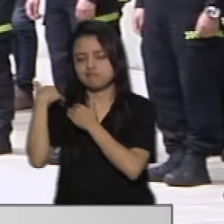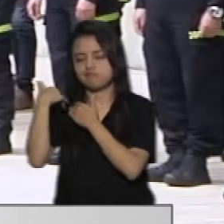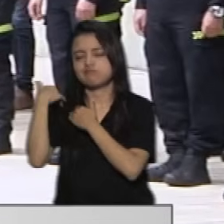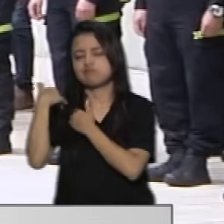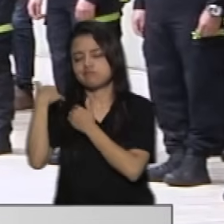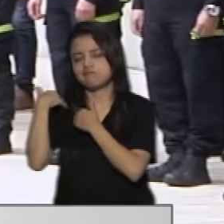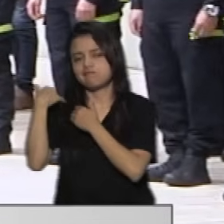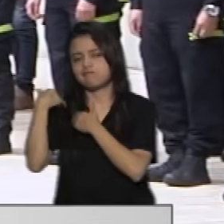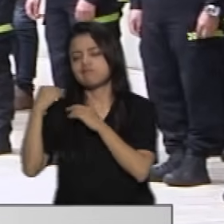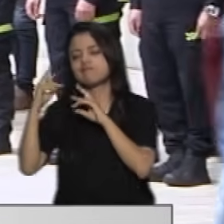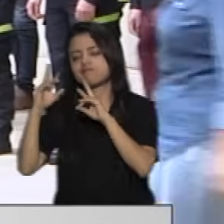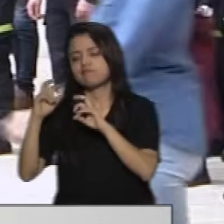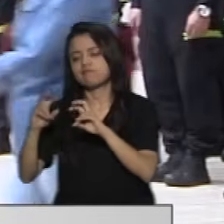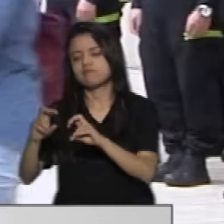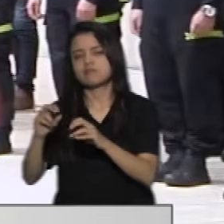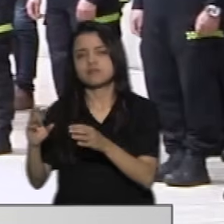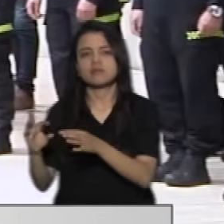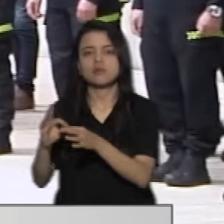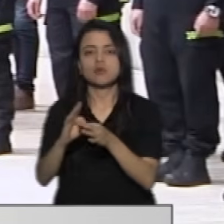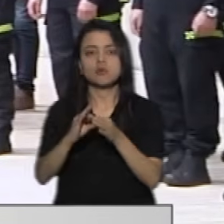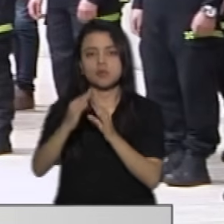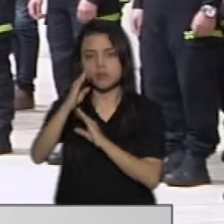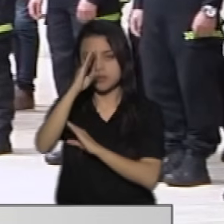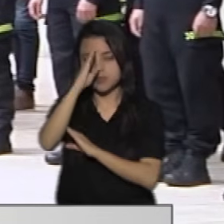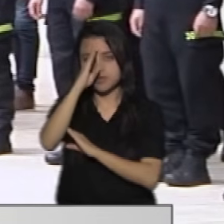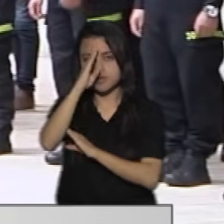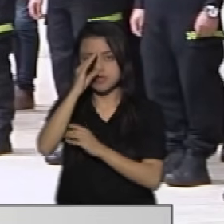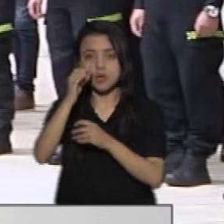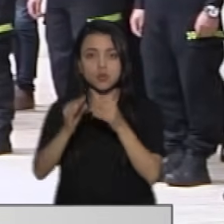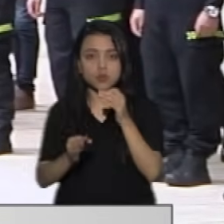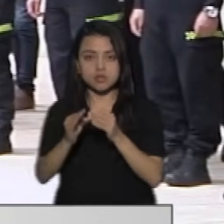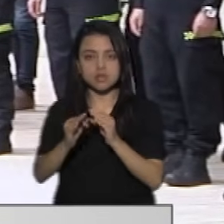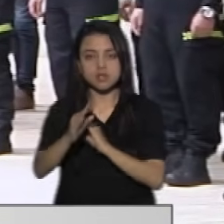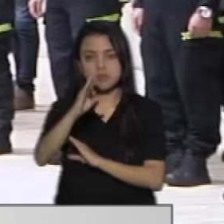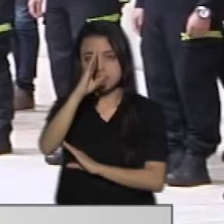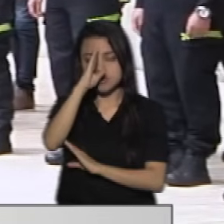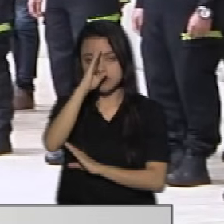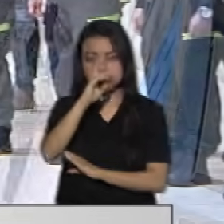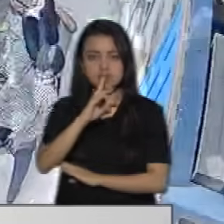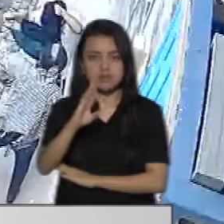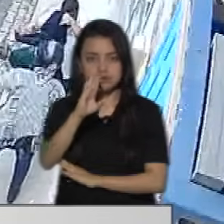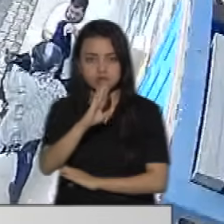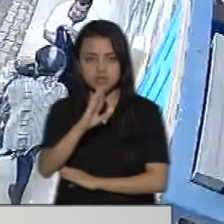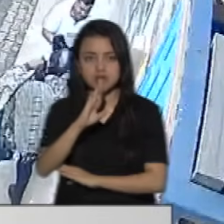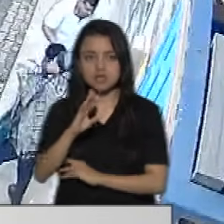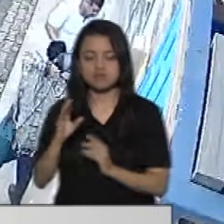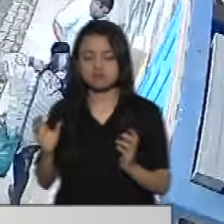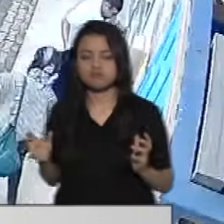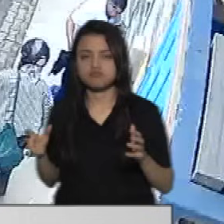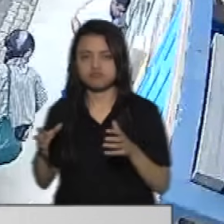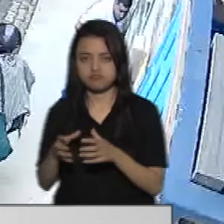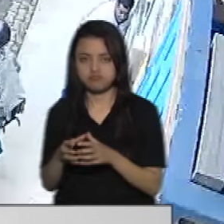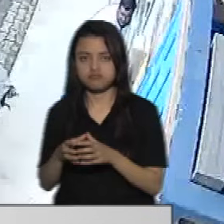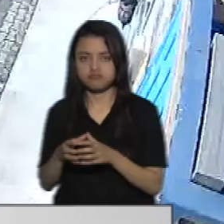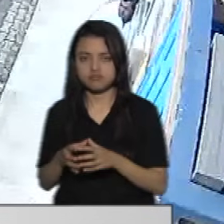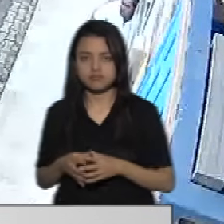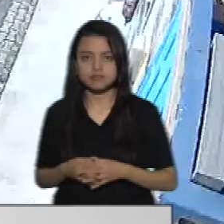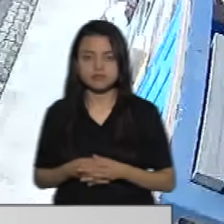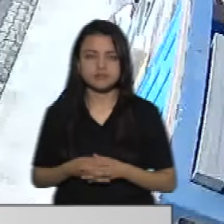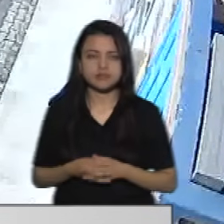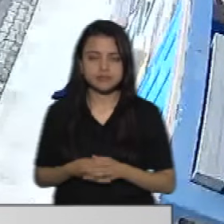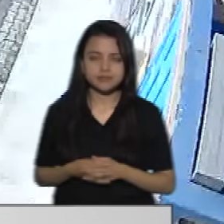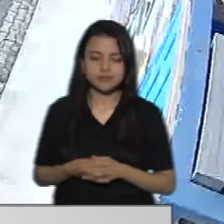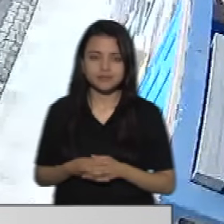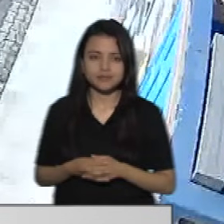la investigación y la Policía Judicial de la Policía Nacional pues hará todo el procedimiento desde la parte investigativa. Las